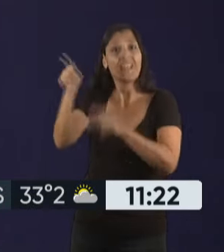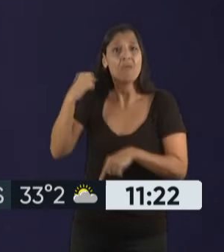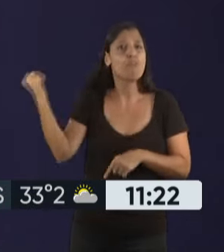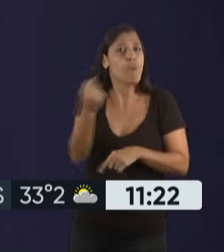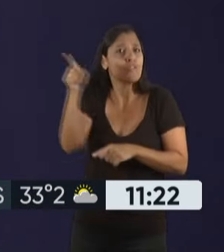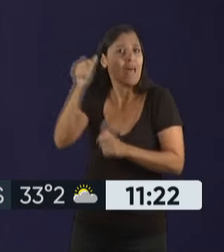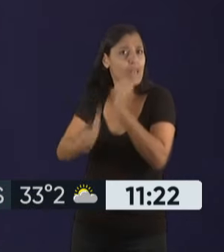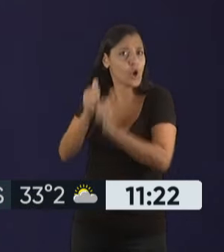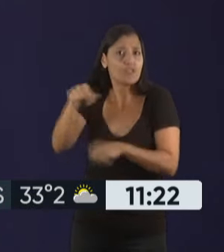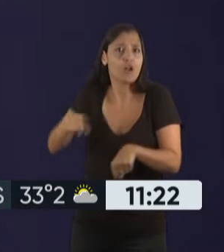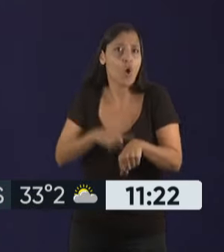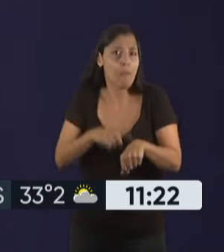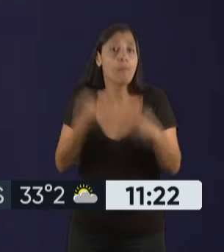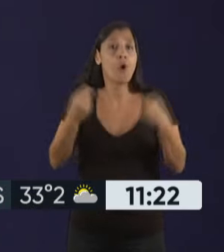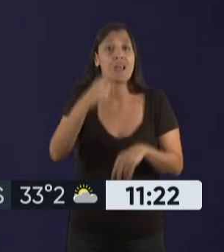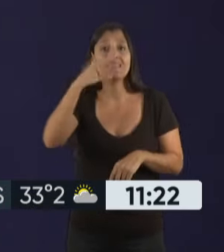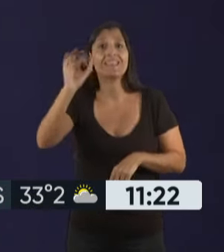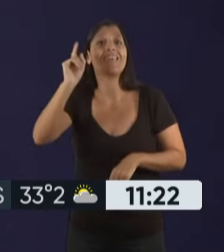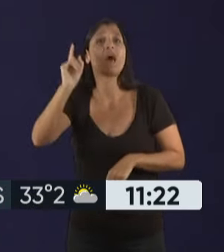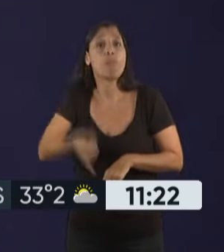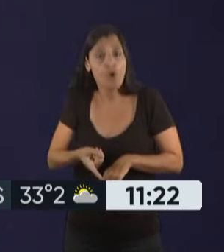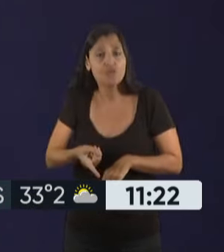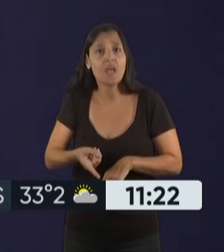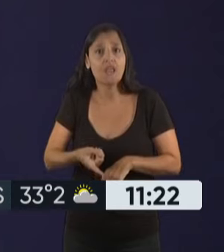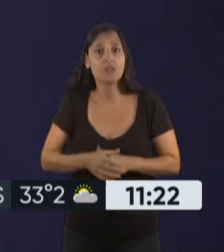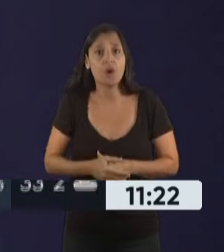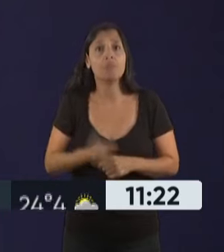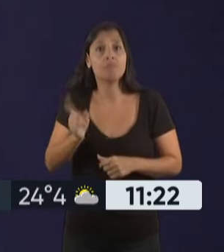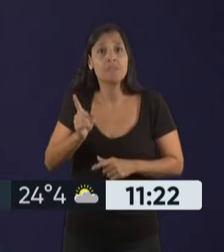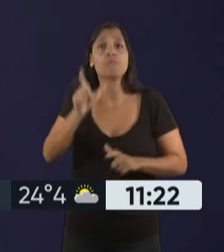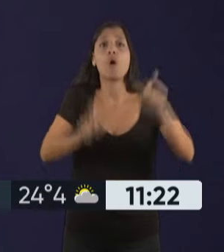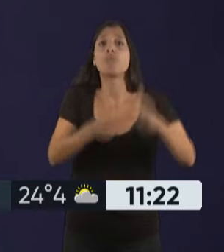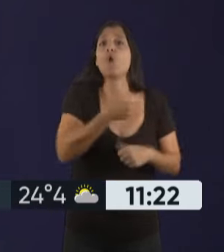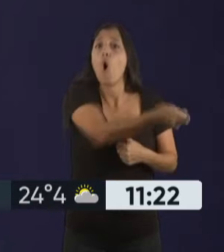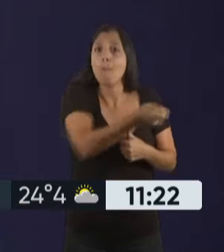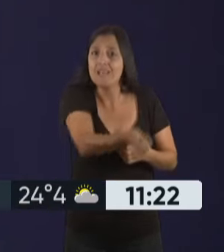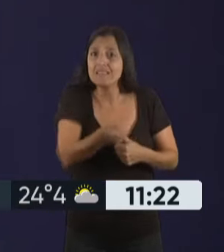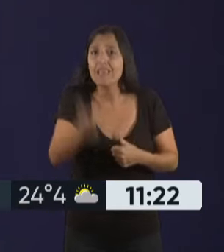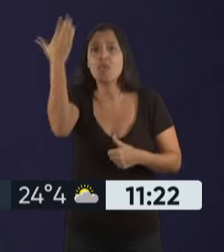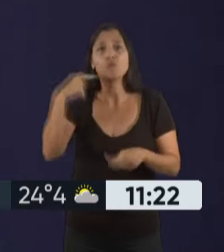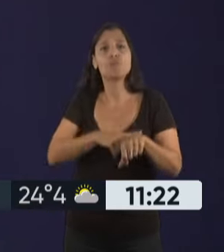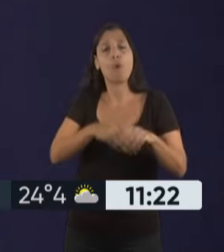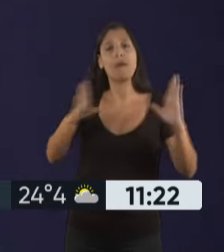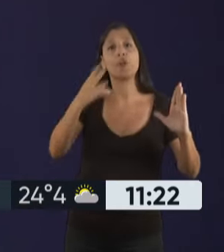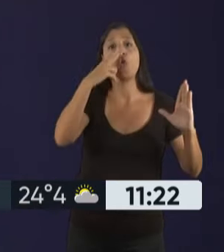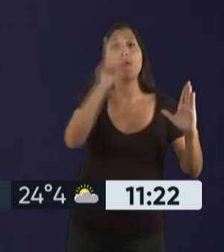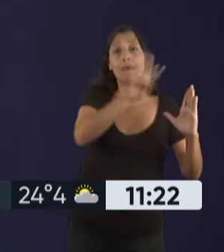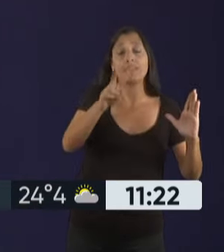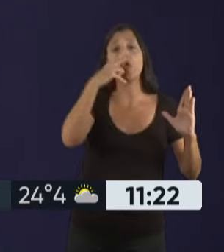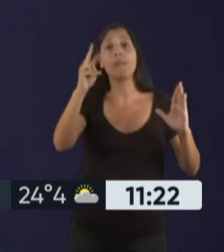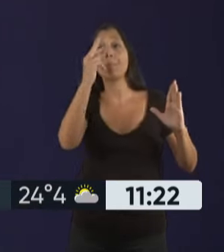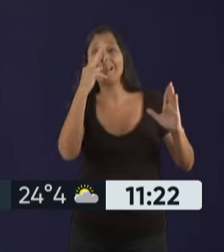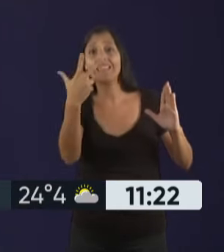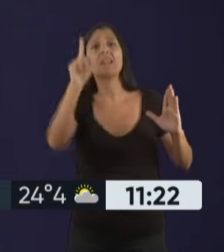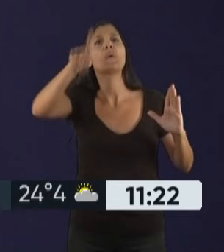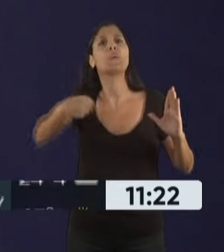de Rosario porque el 70 de los 500 homicidios que ocurrieron entre 2022 y 2023